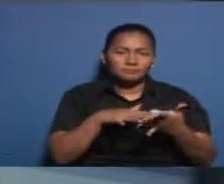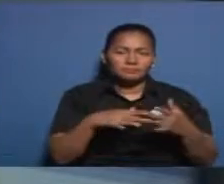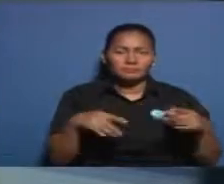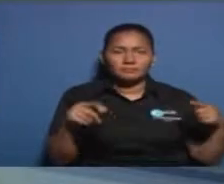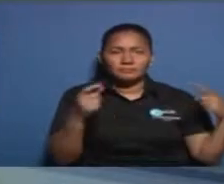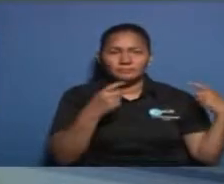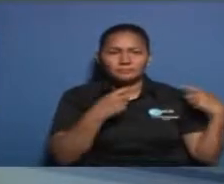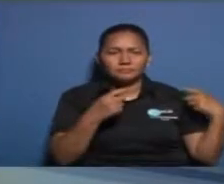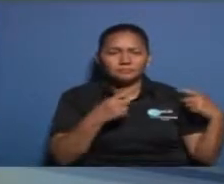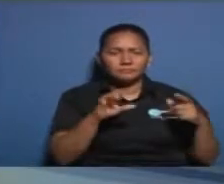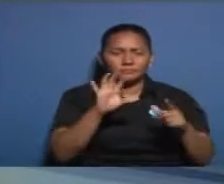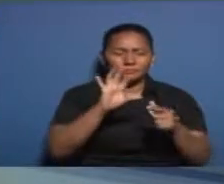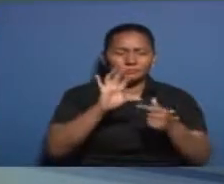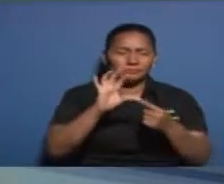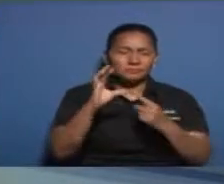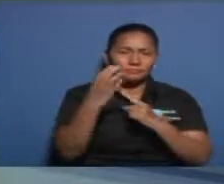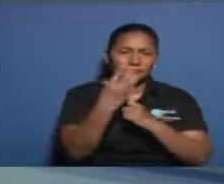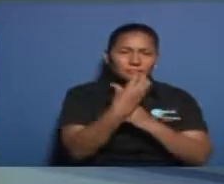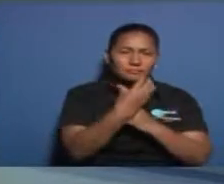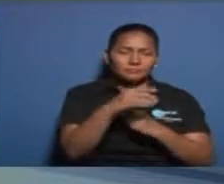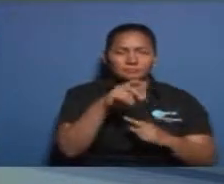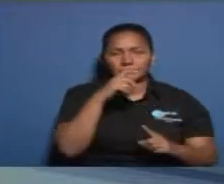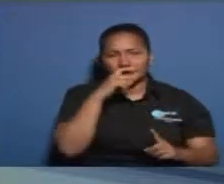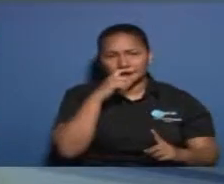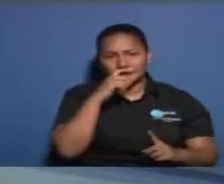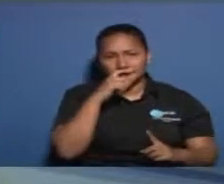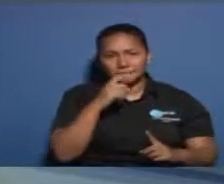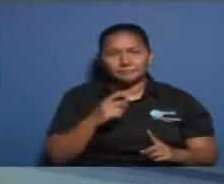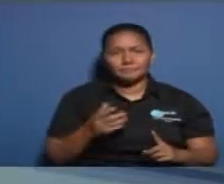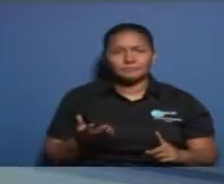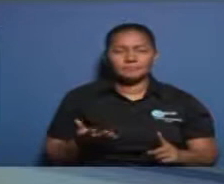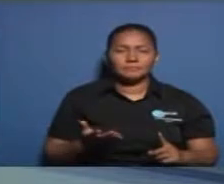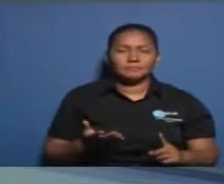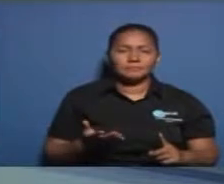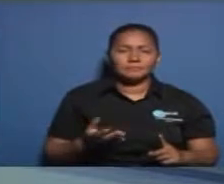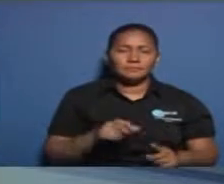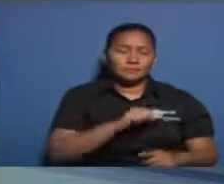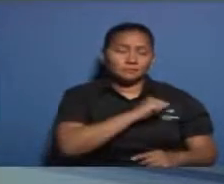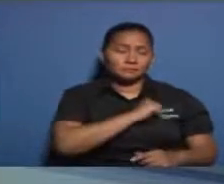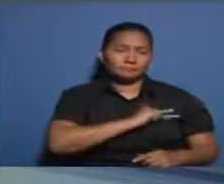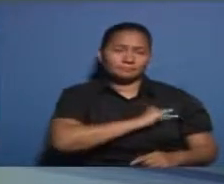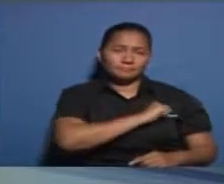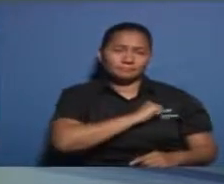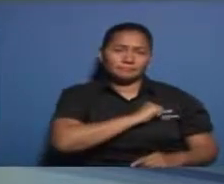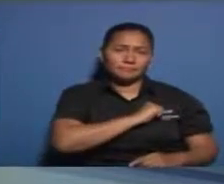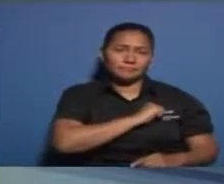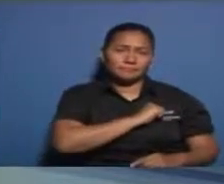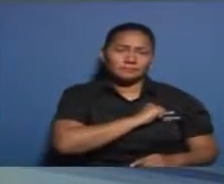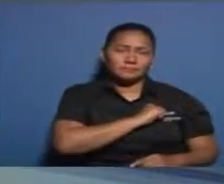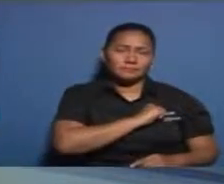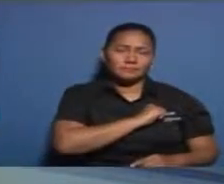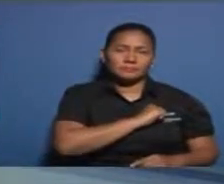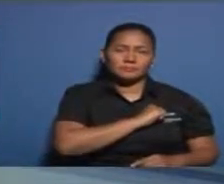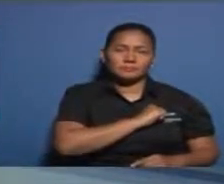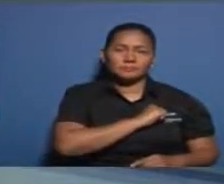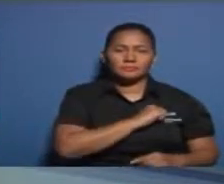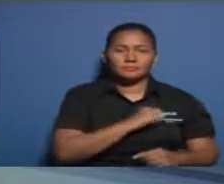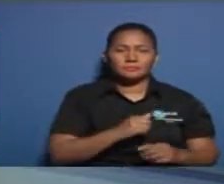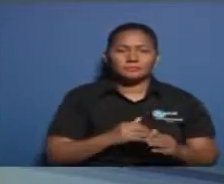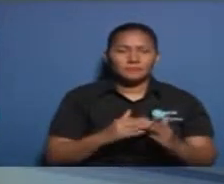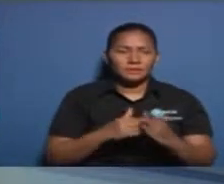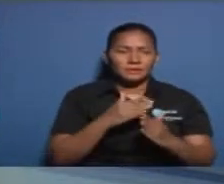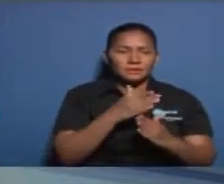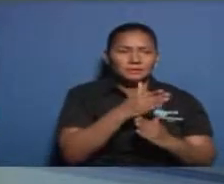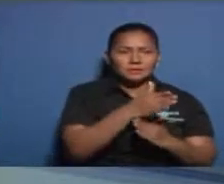de la cultura patriarcal no sólo tiene que ver con actitudes sino lo más grave es que traspasó la ciencia